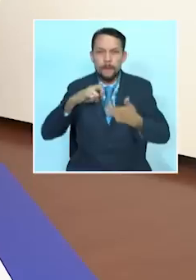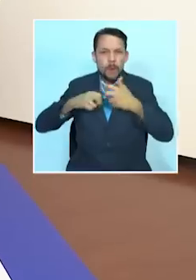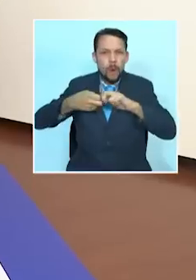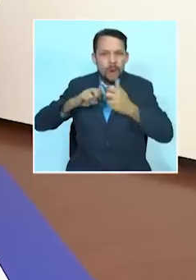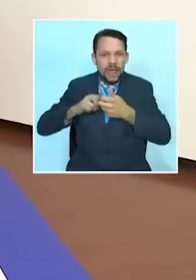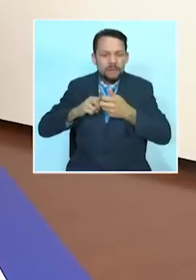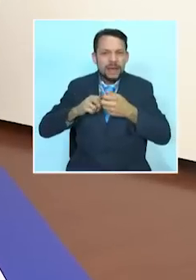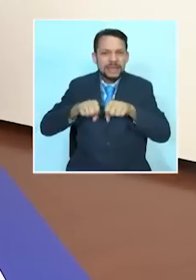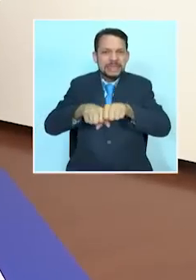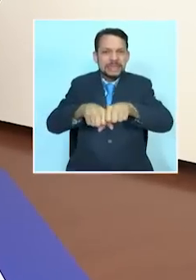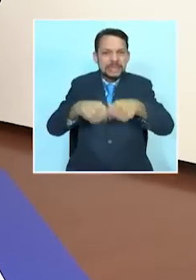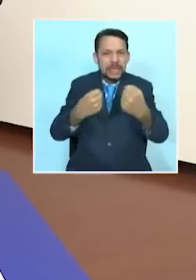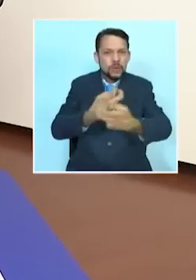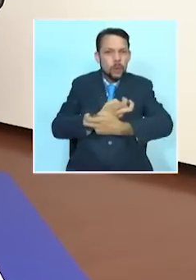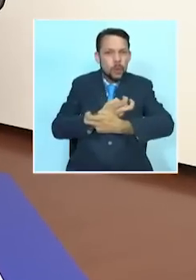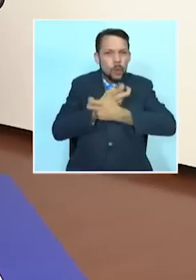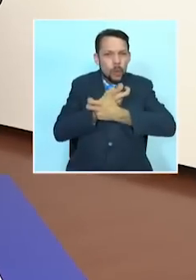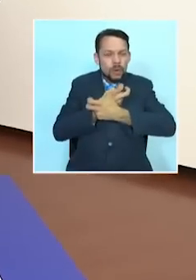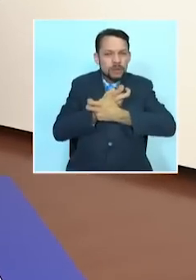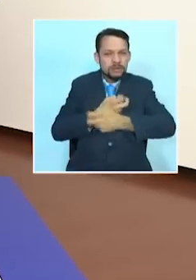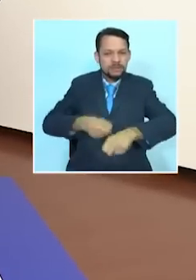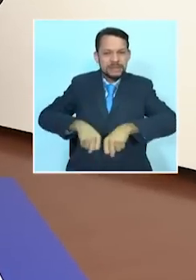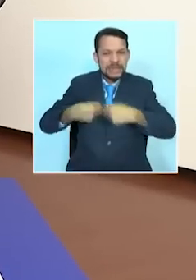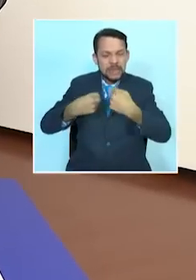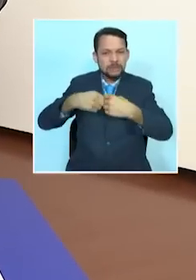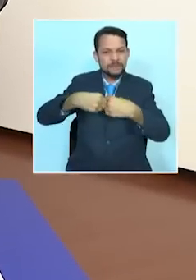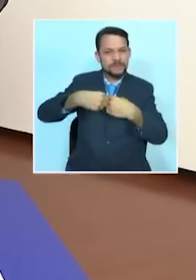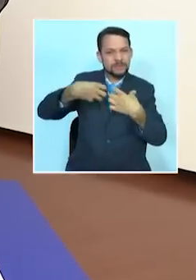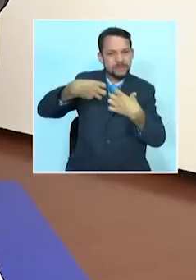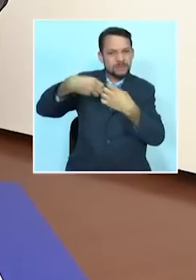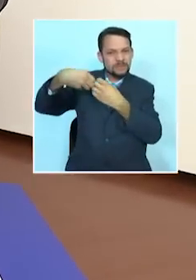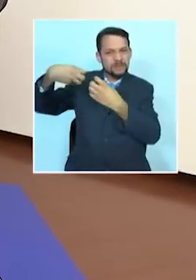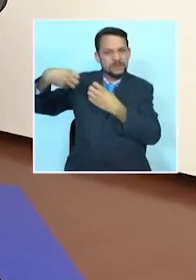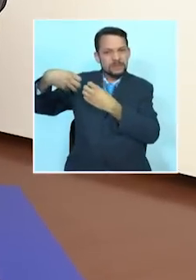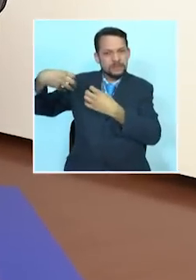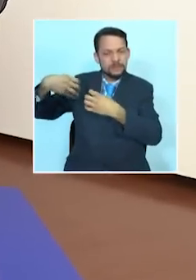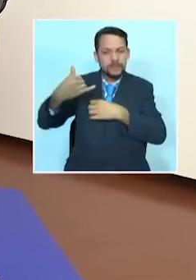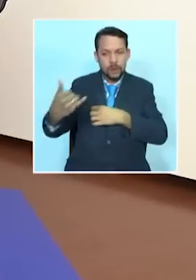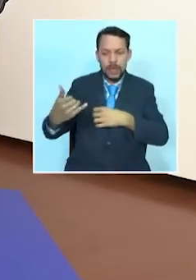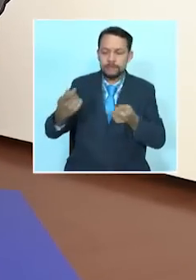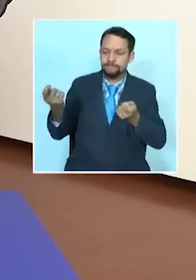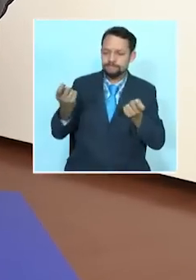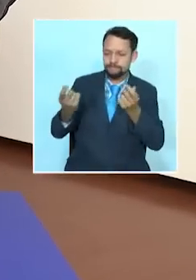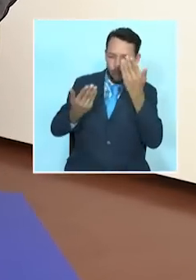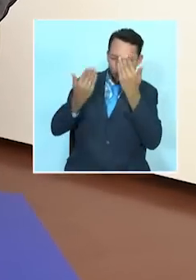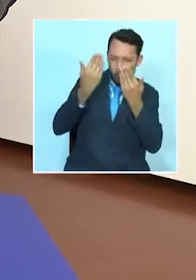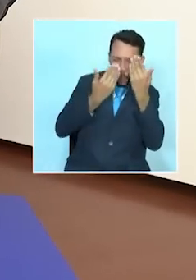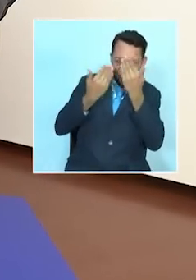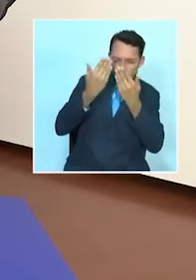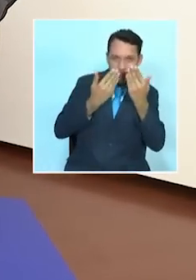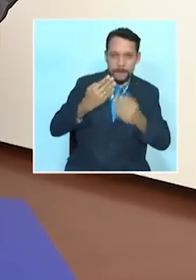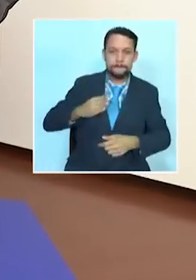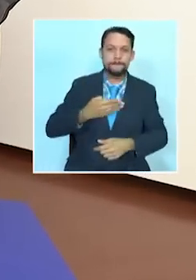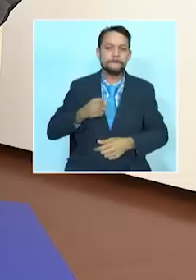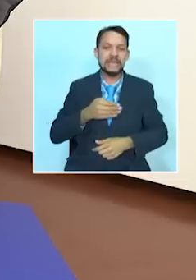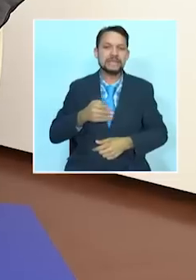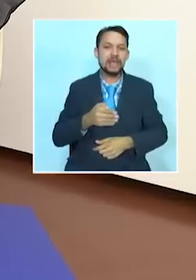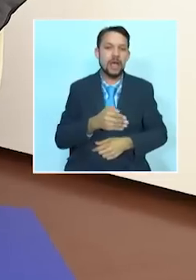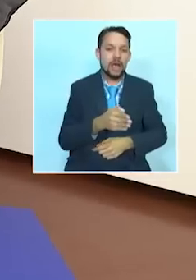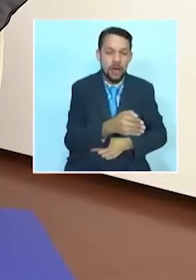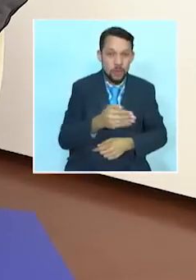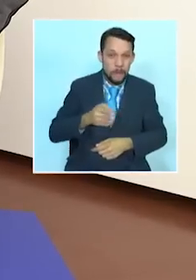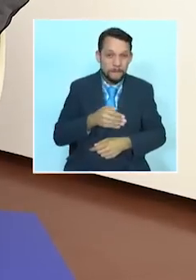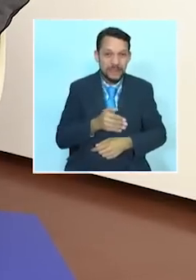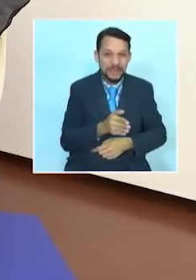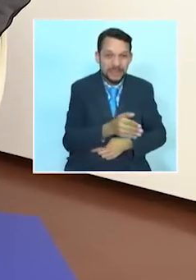las cam de pescado eh dentro de los estudios que hay hay muchas empresas que están haciendo estudio